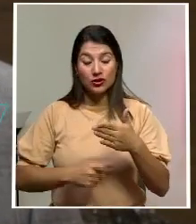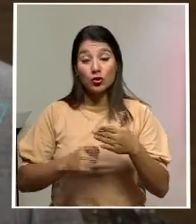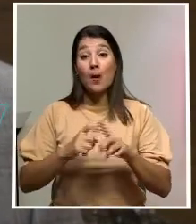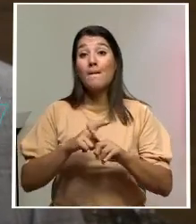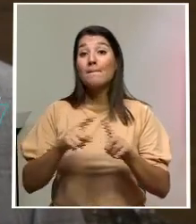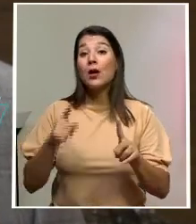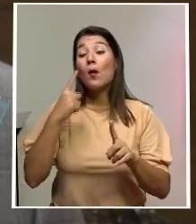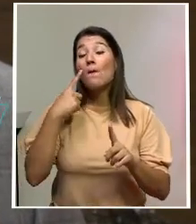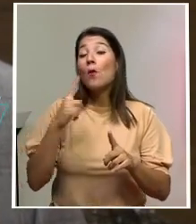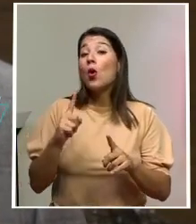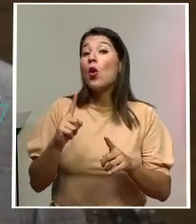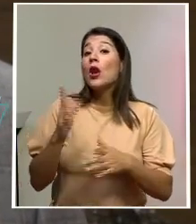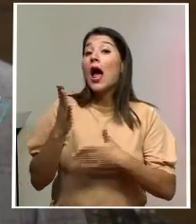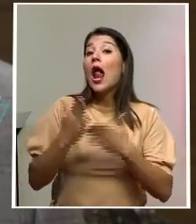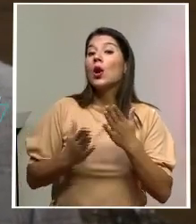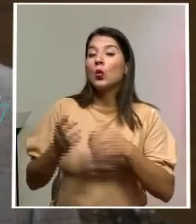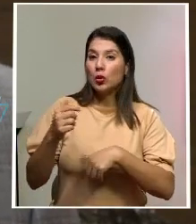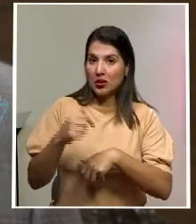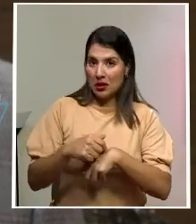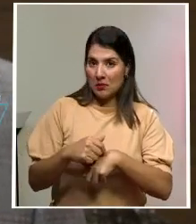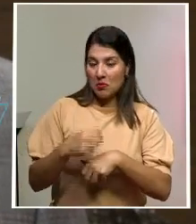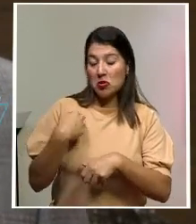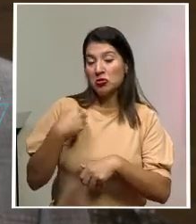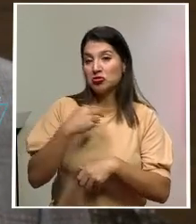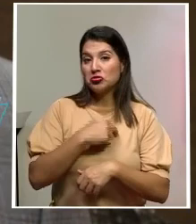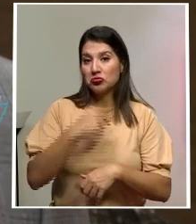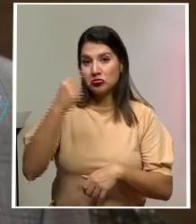temporalmente por un plazo de 2 años,